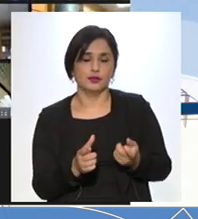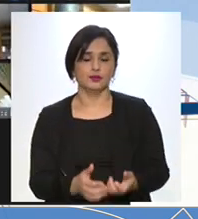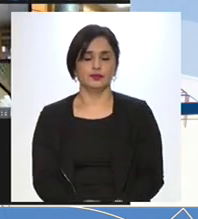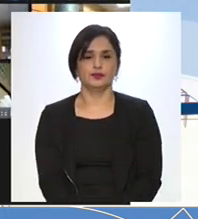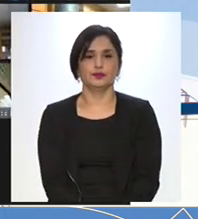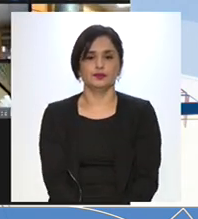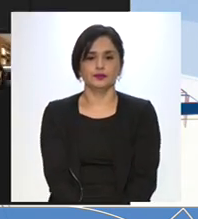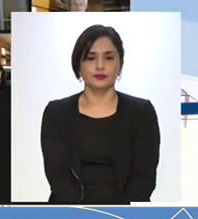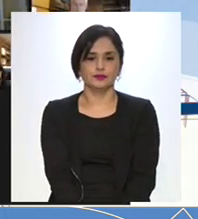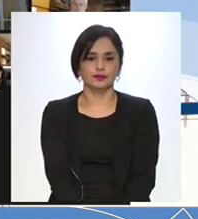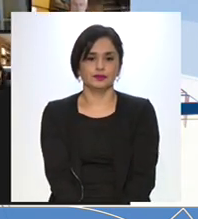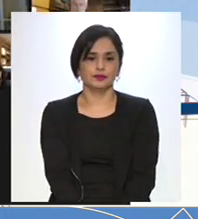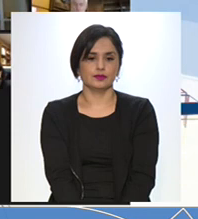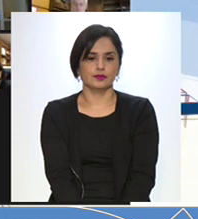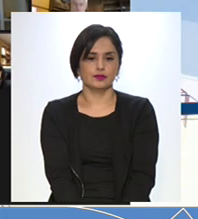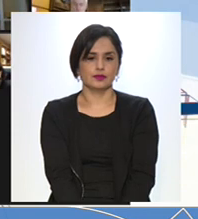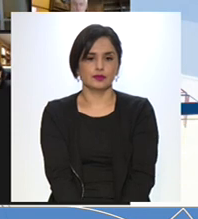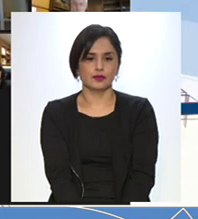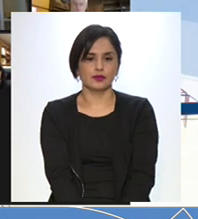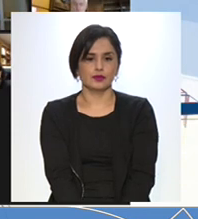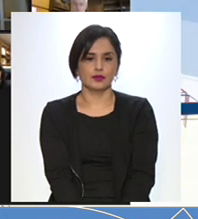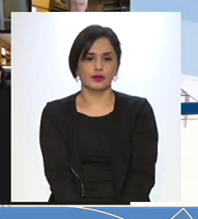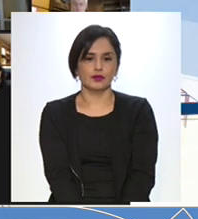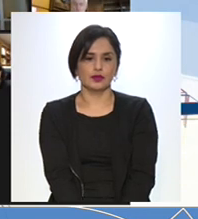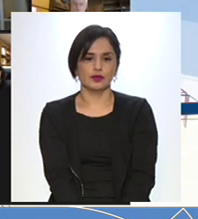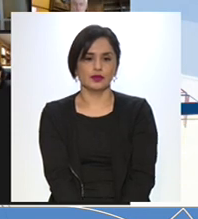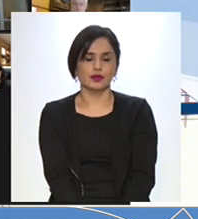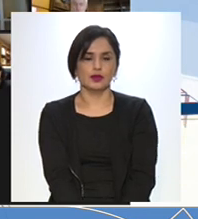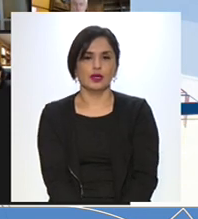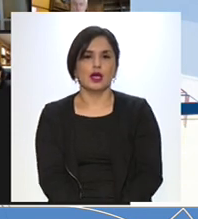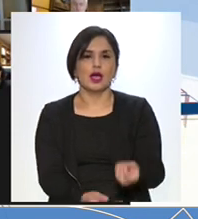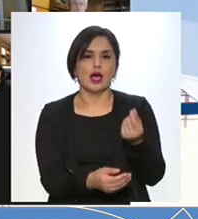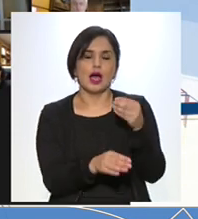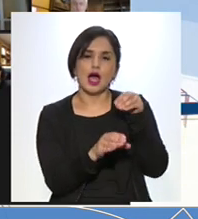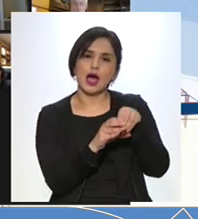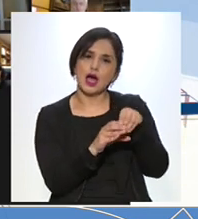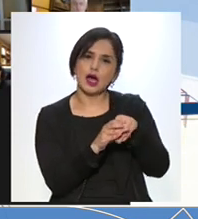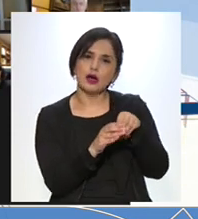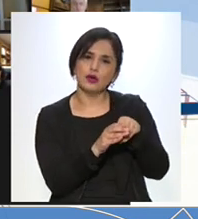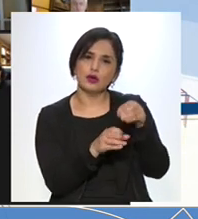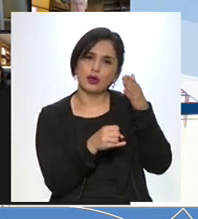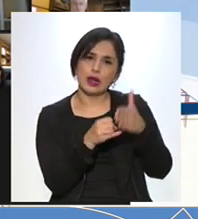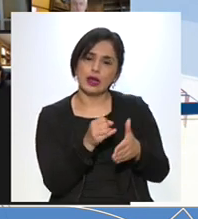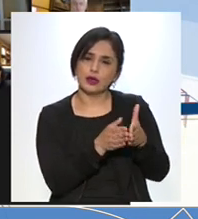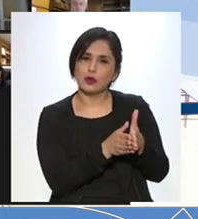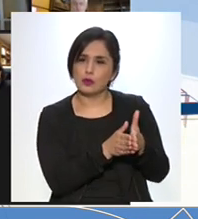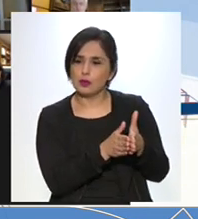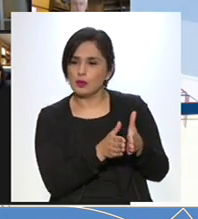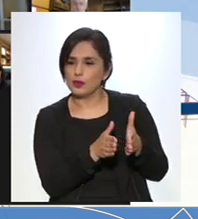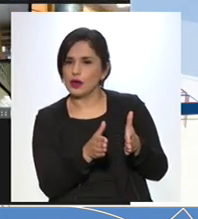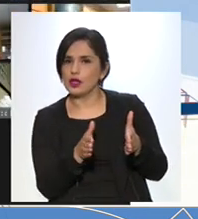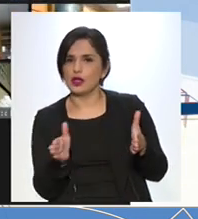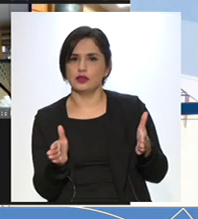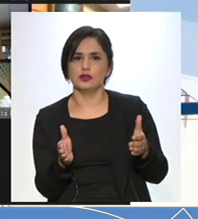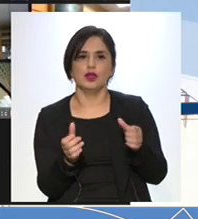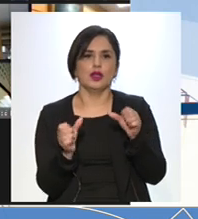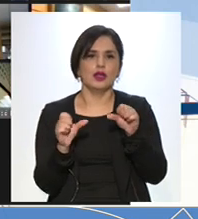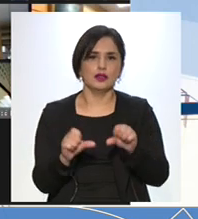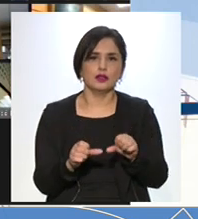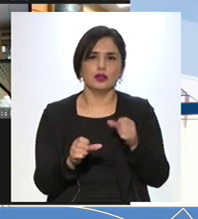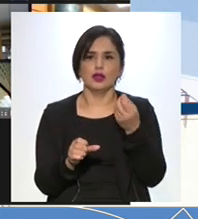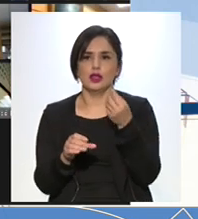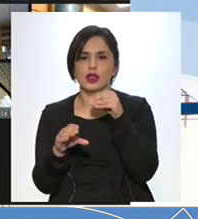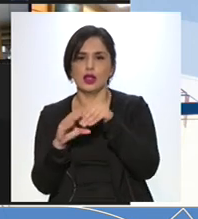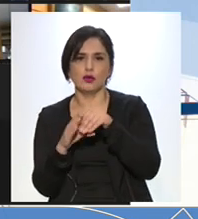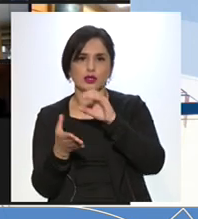soberanos. La liquidación de ahorro de largo plazo tras los sucesivos retiros masivos de fondos previsionales, el deterioro de las cuentas fiscales y